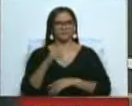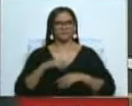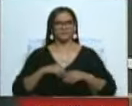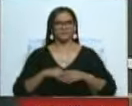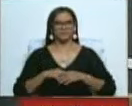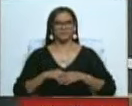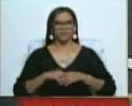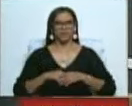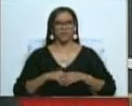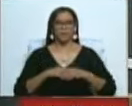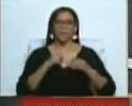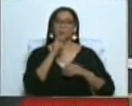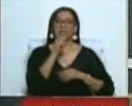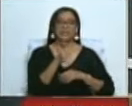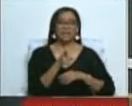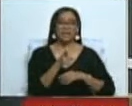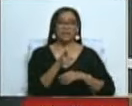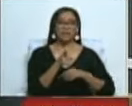Por pura maldad.